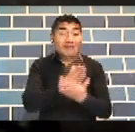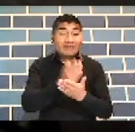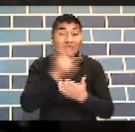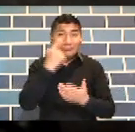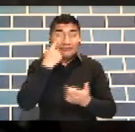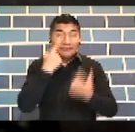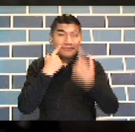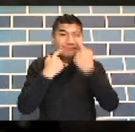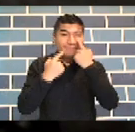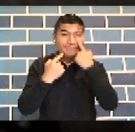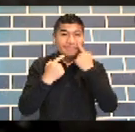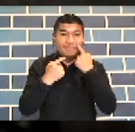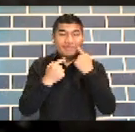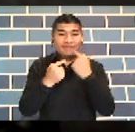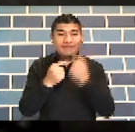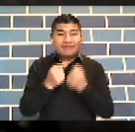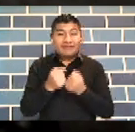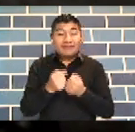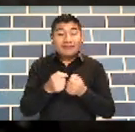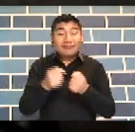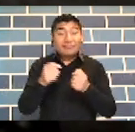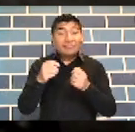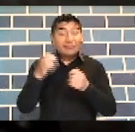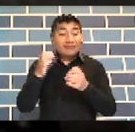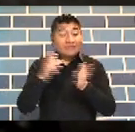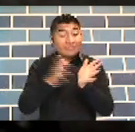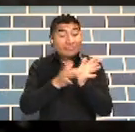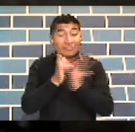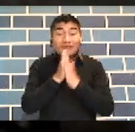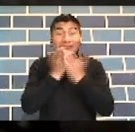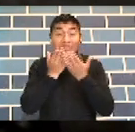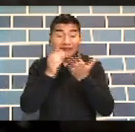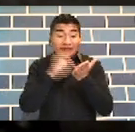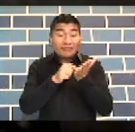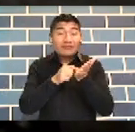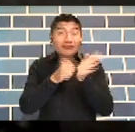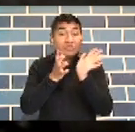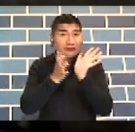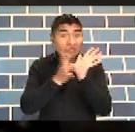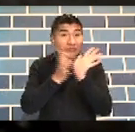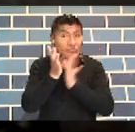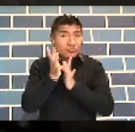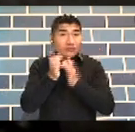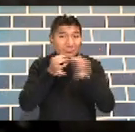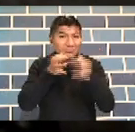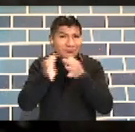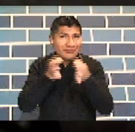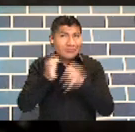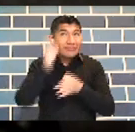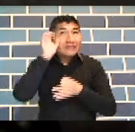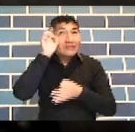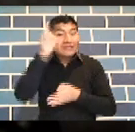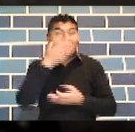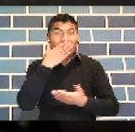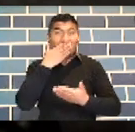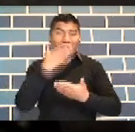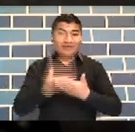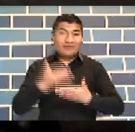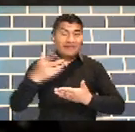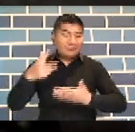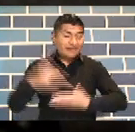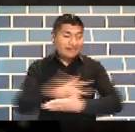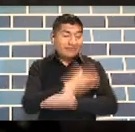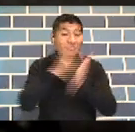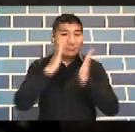ojos. En el Evangelio, Jesús se define a sí mismo como el buen pastor que